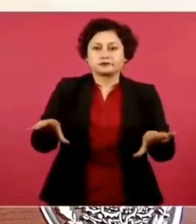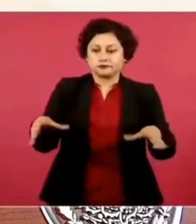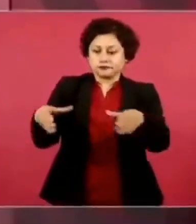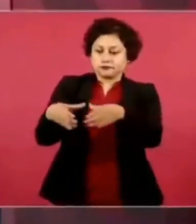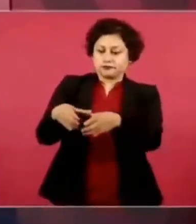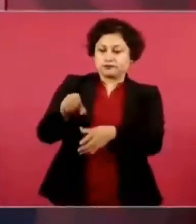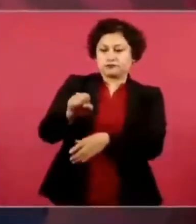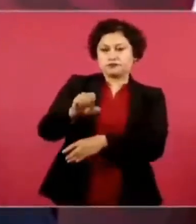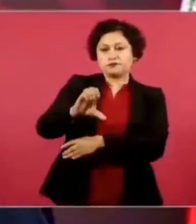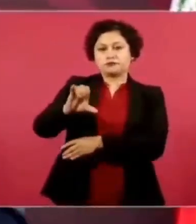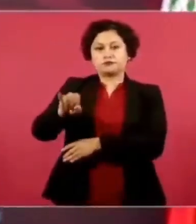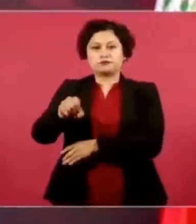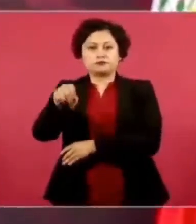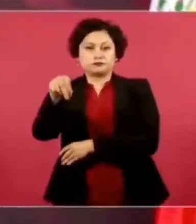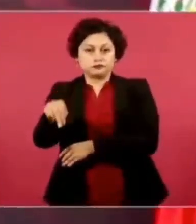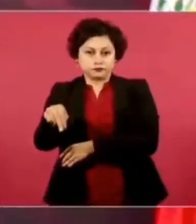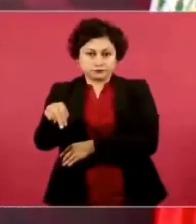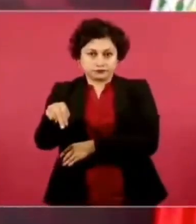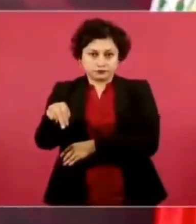decide,